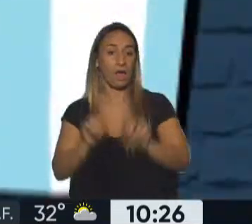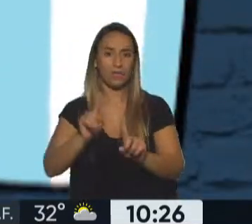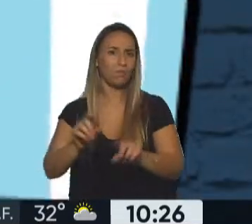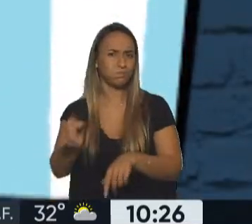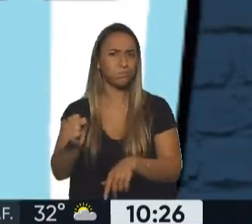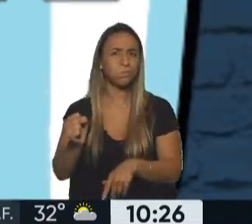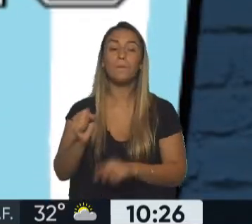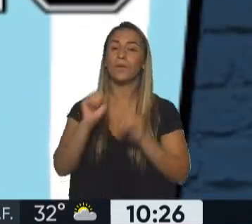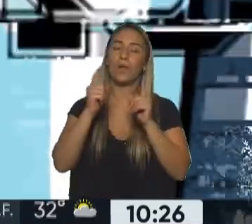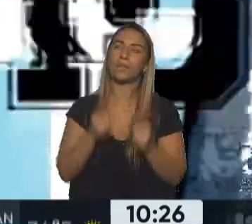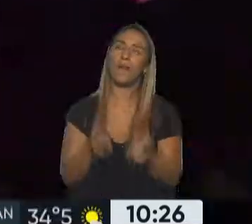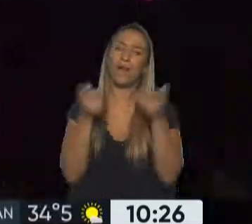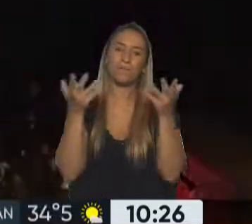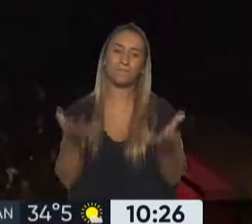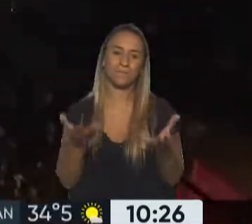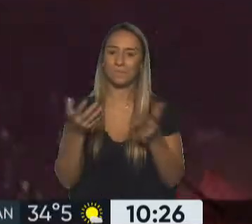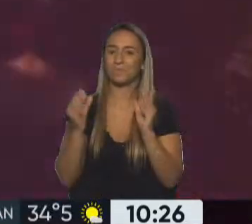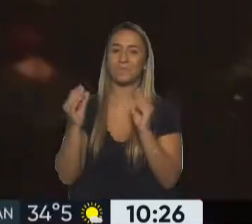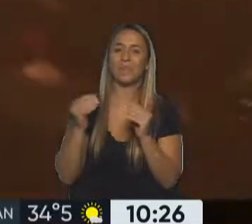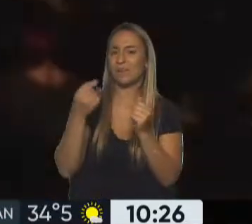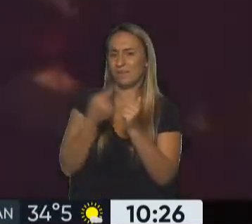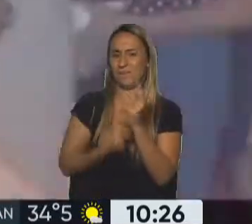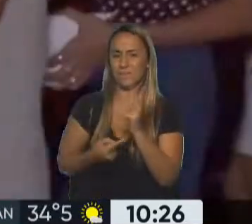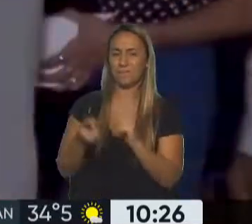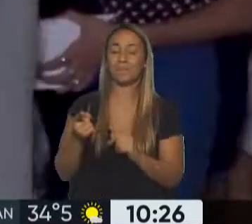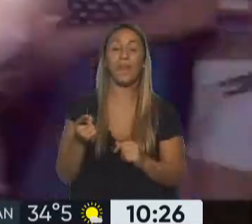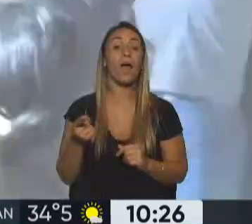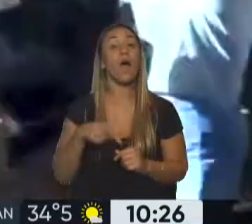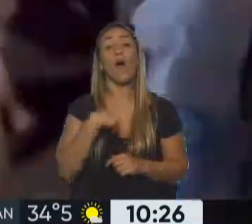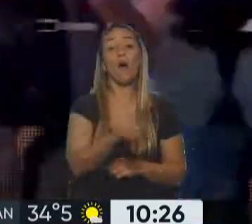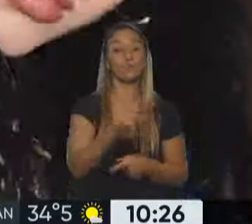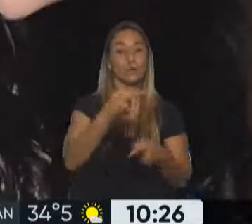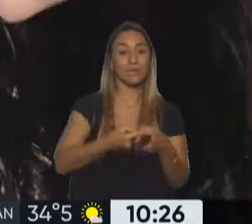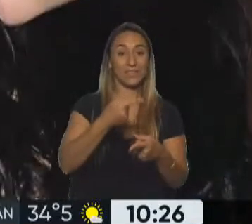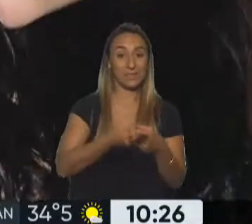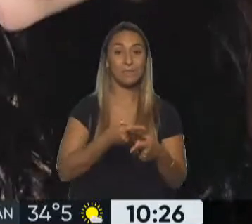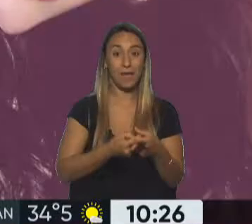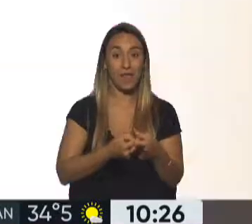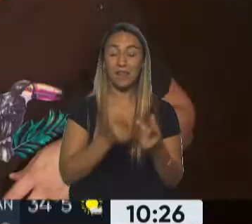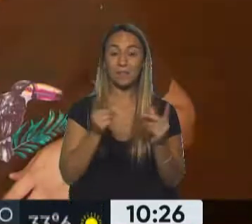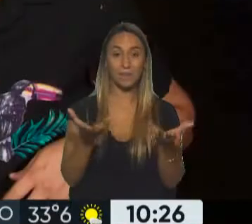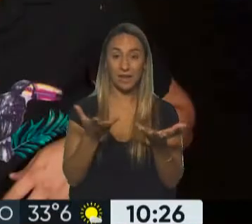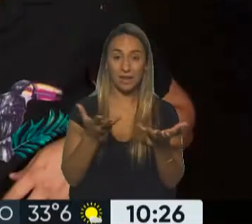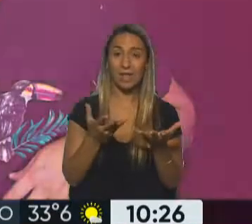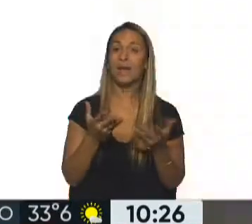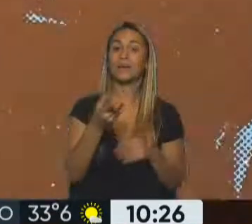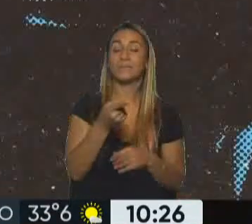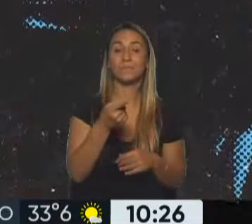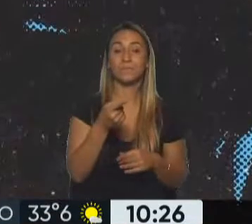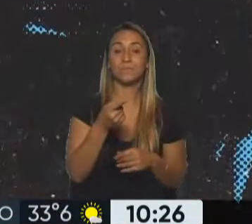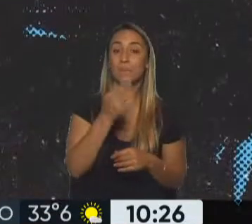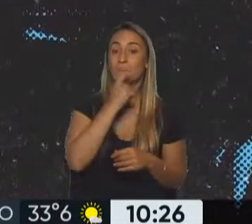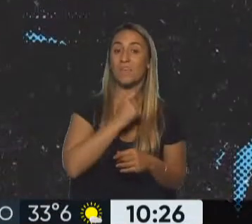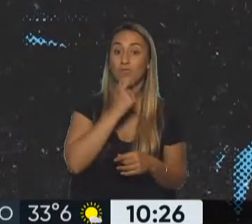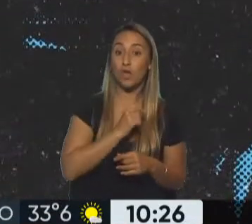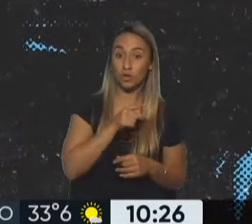escenarios. Y además mi amigo Invencible, Nafta, etc. Y tenemos otro festival también que nos lleva para la ciudad de